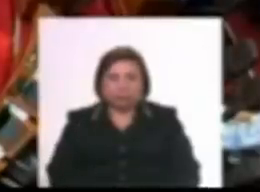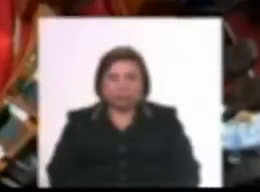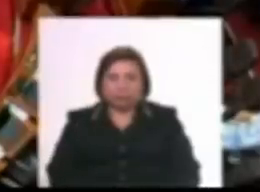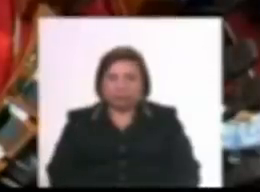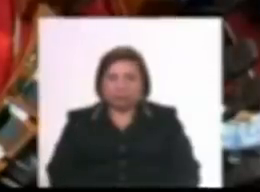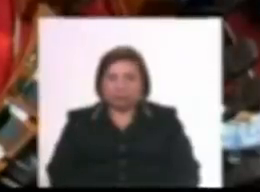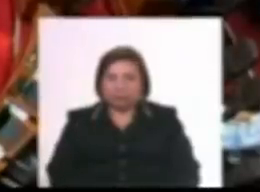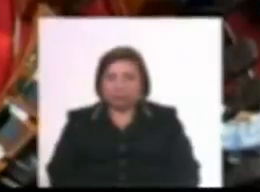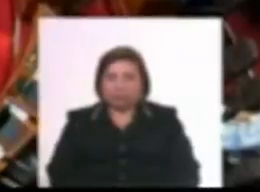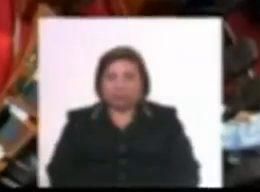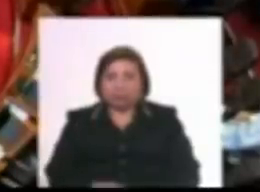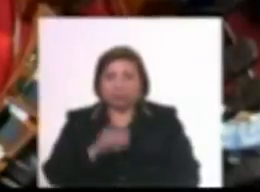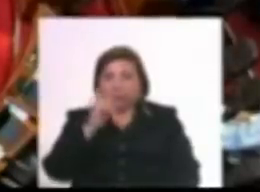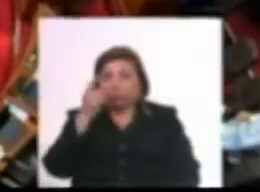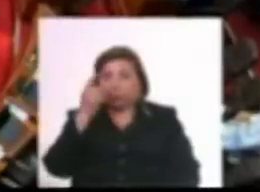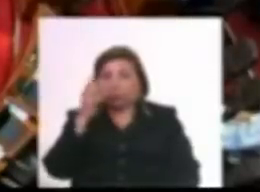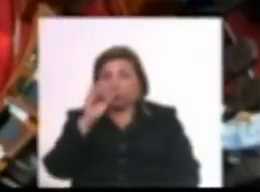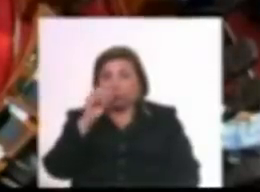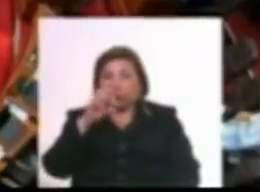no llegue